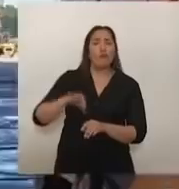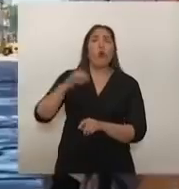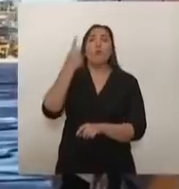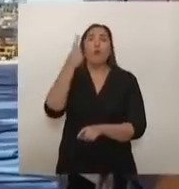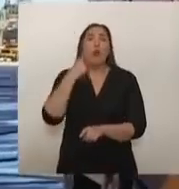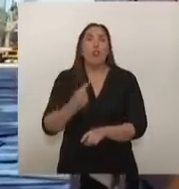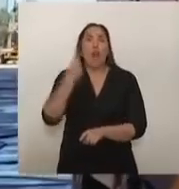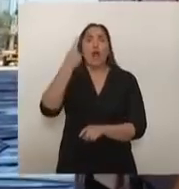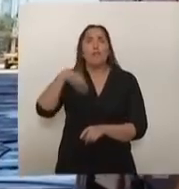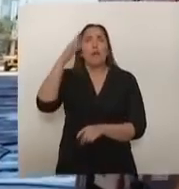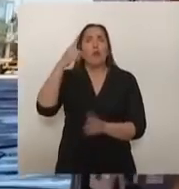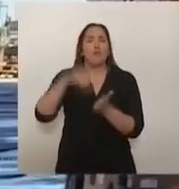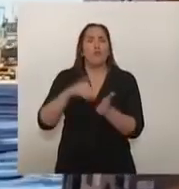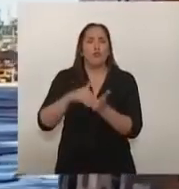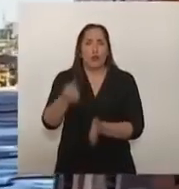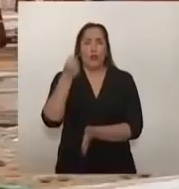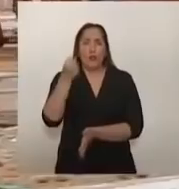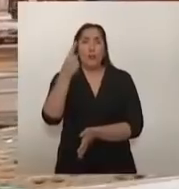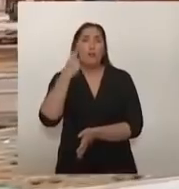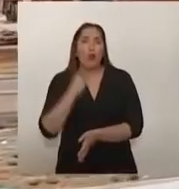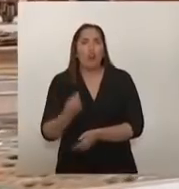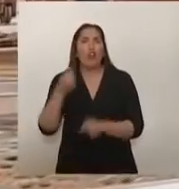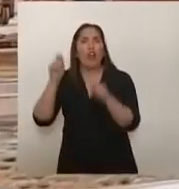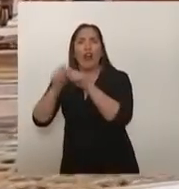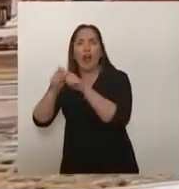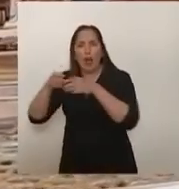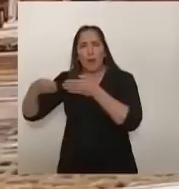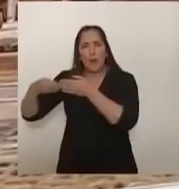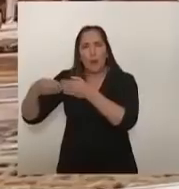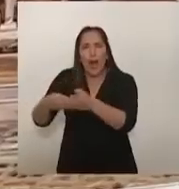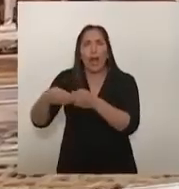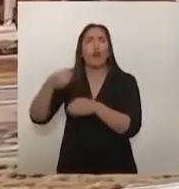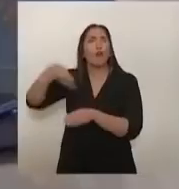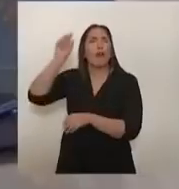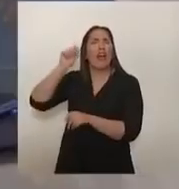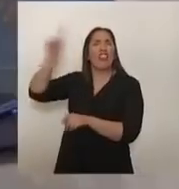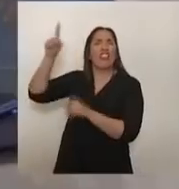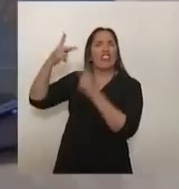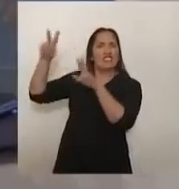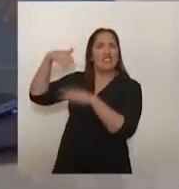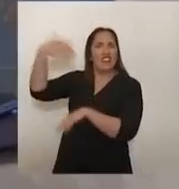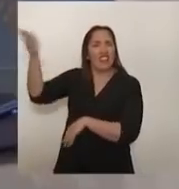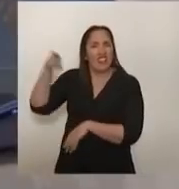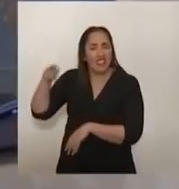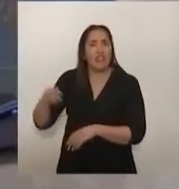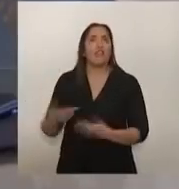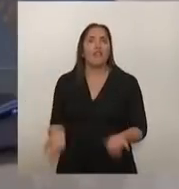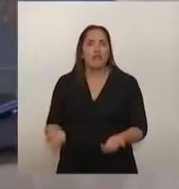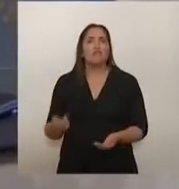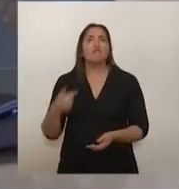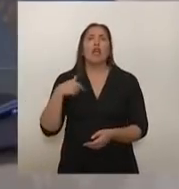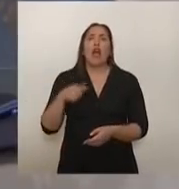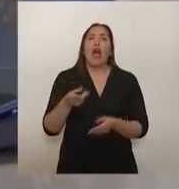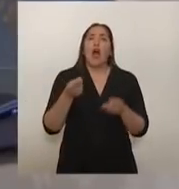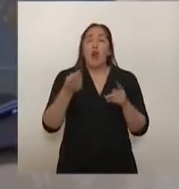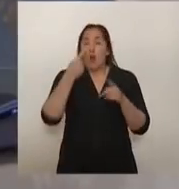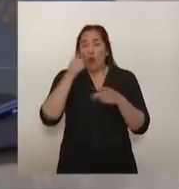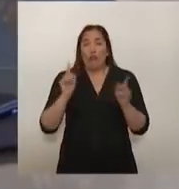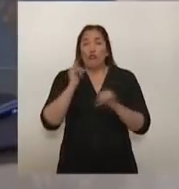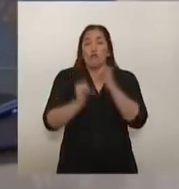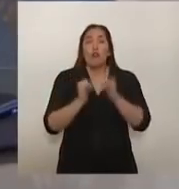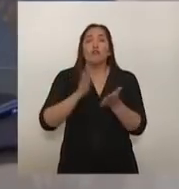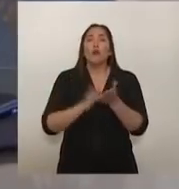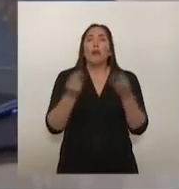día, enfocándose en la reparación de barcos, la mayoría extranjeros. Quiero cerrar el capítulo de calidad democrática